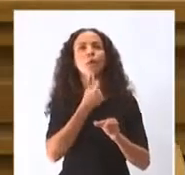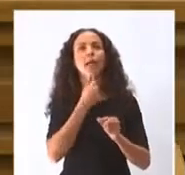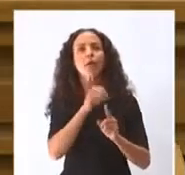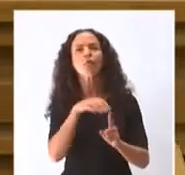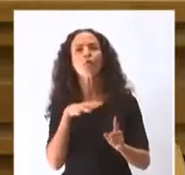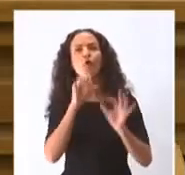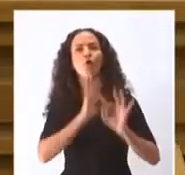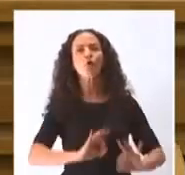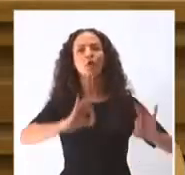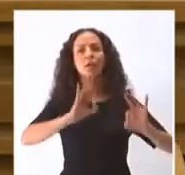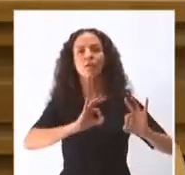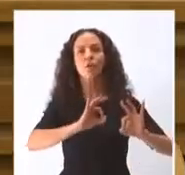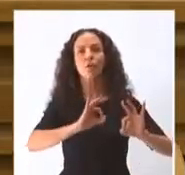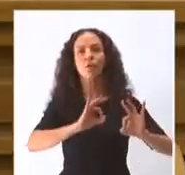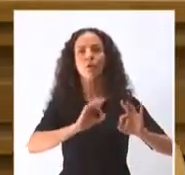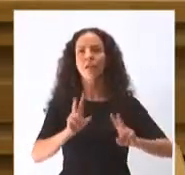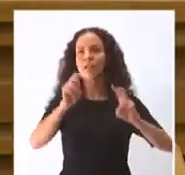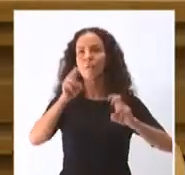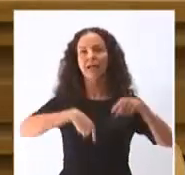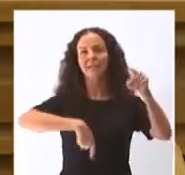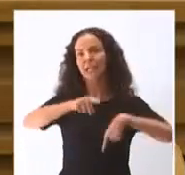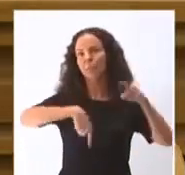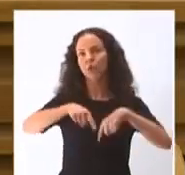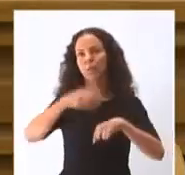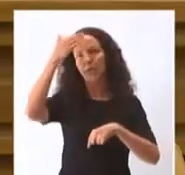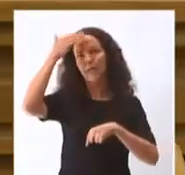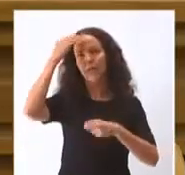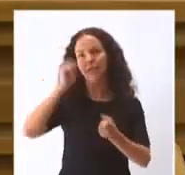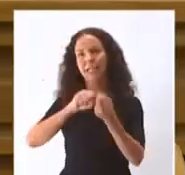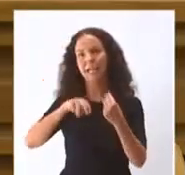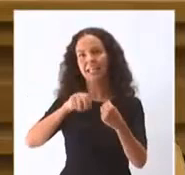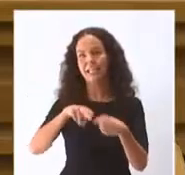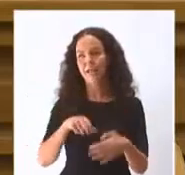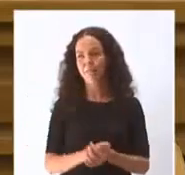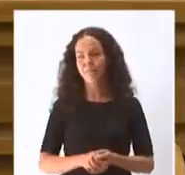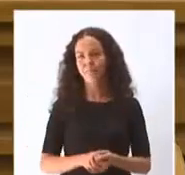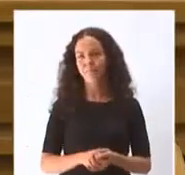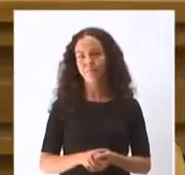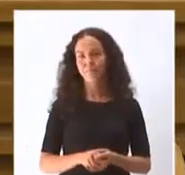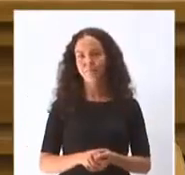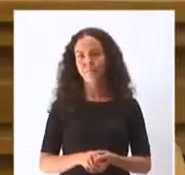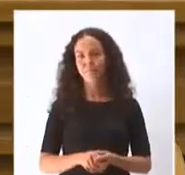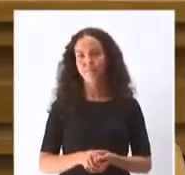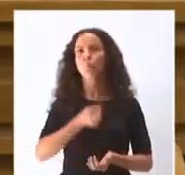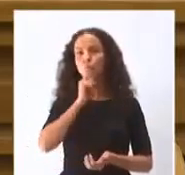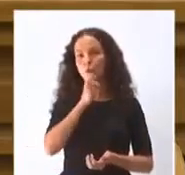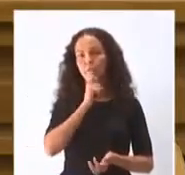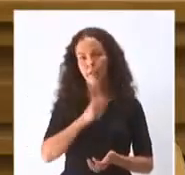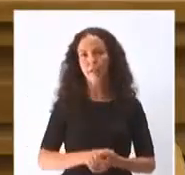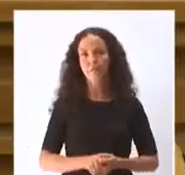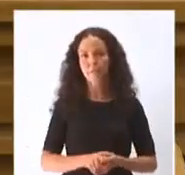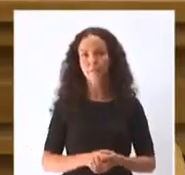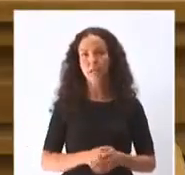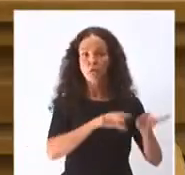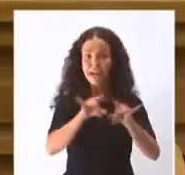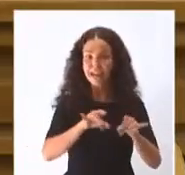es complejo se abra es sobre la gestión del transporte de sobre todo por carretera de líneas de transporte por carretera muy complicado muy complicado en una